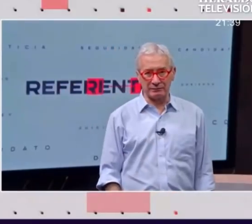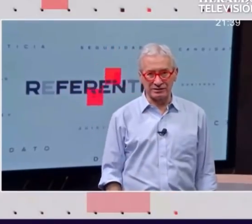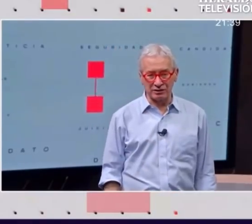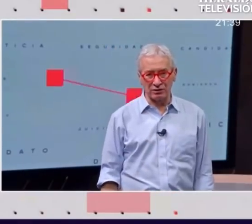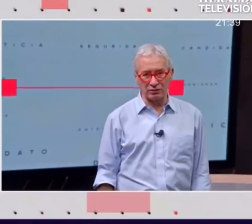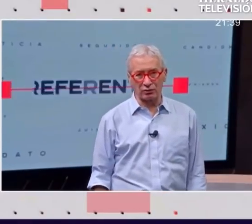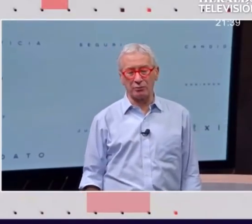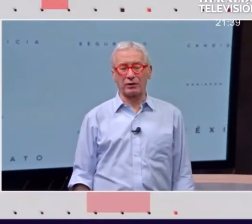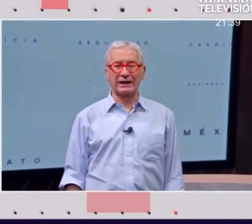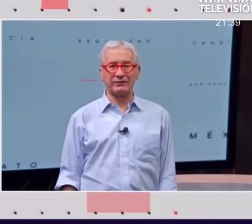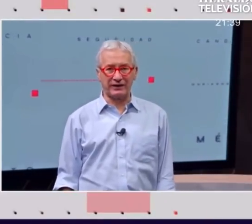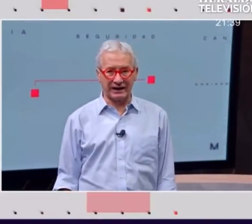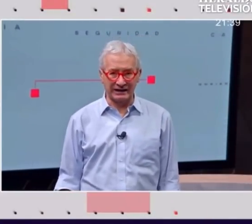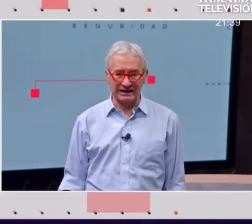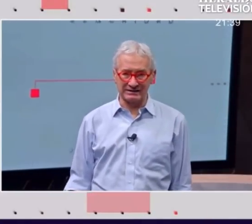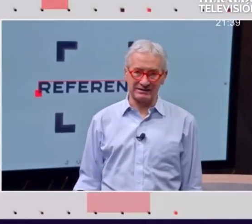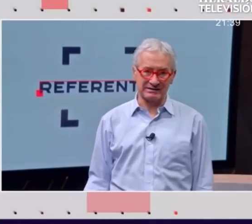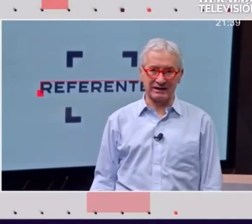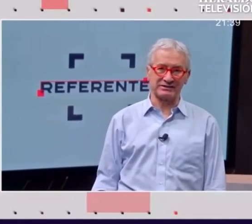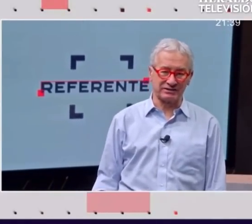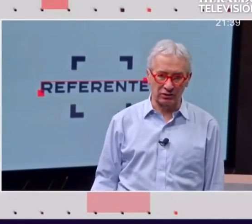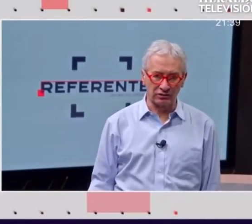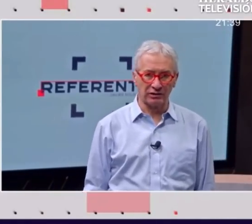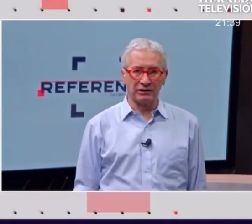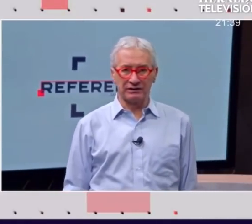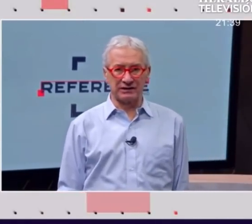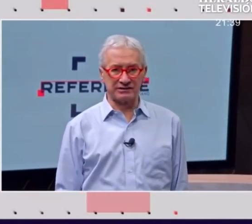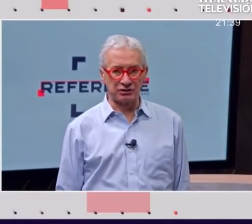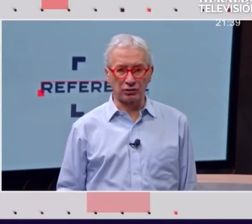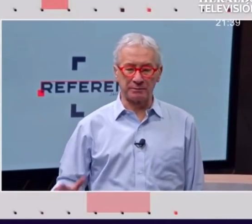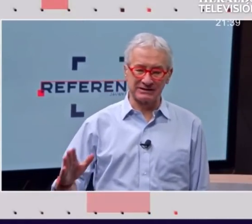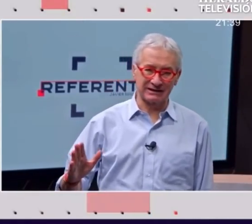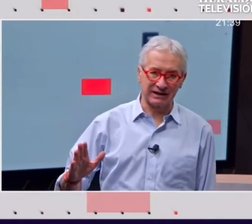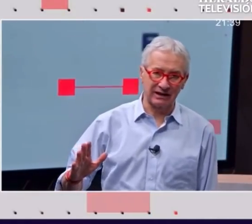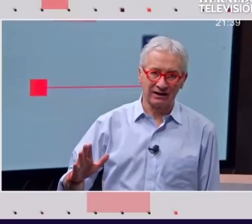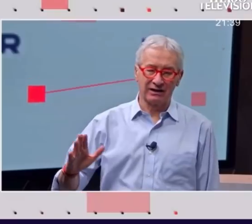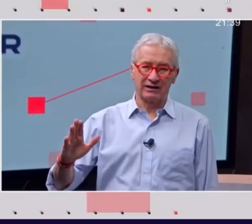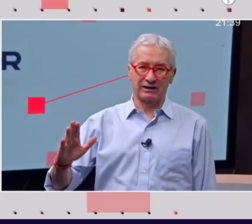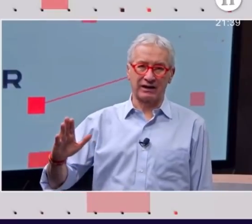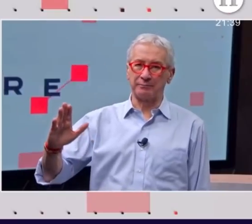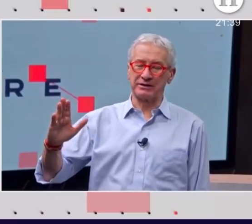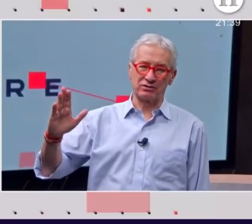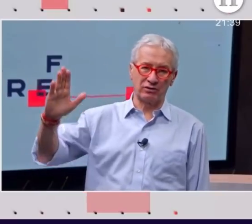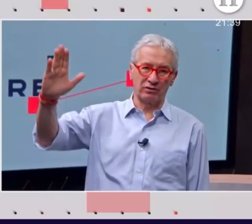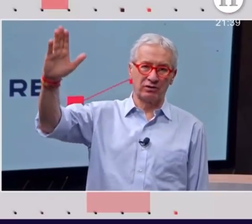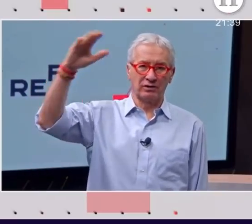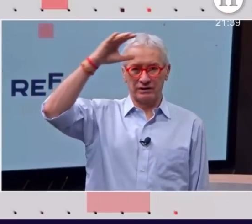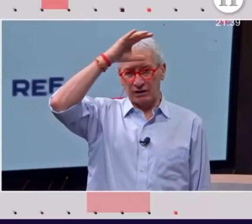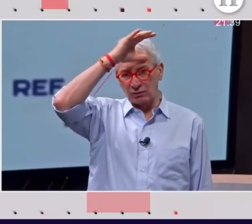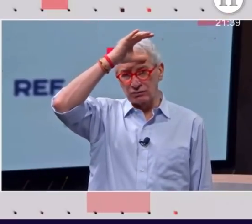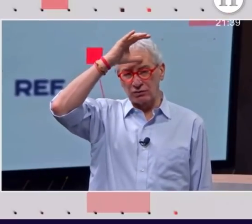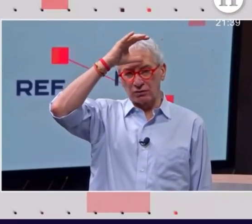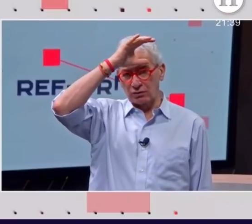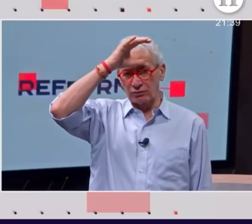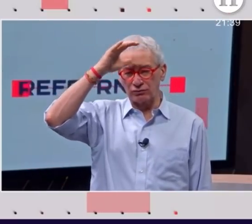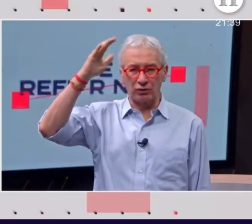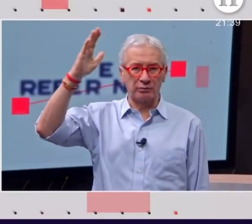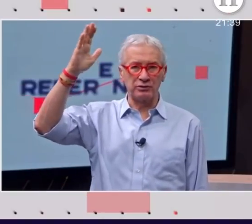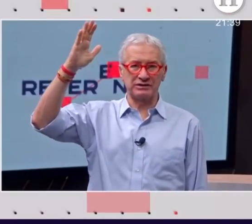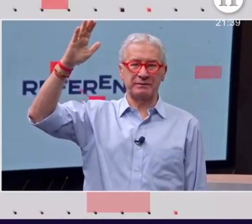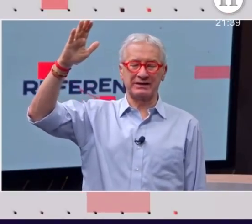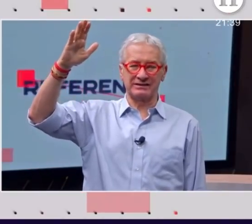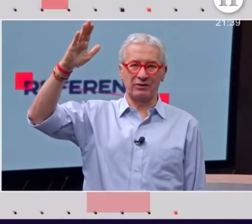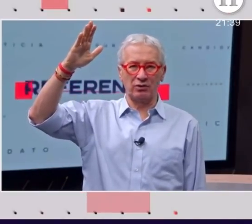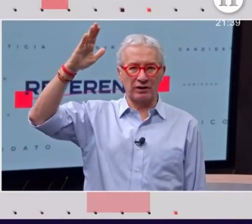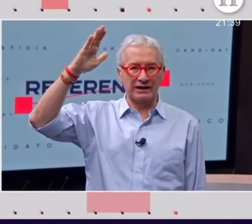la evaluación o cómo calificarías esta gestión del señor López-Gatell, que empezó incluso con un tono